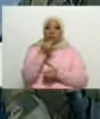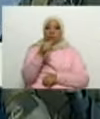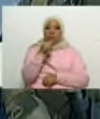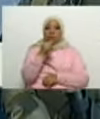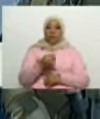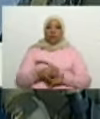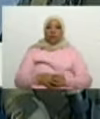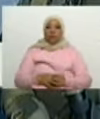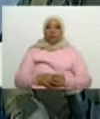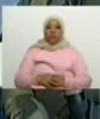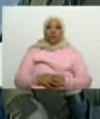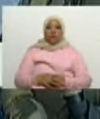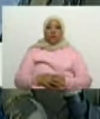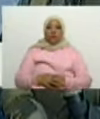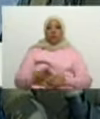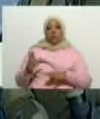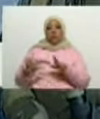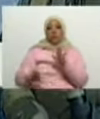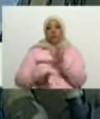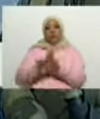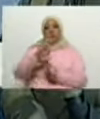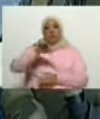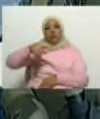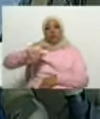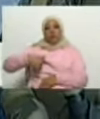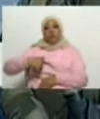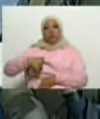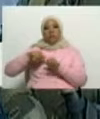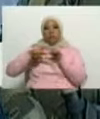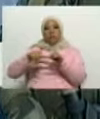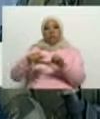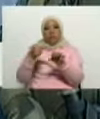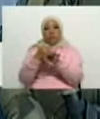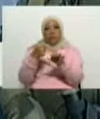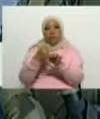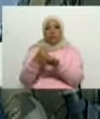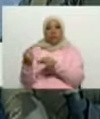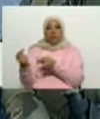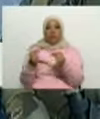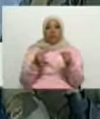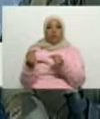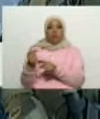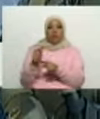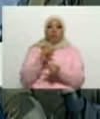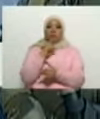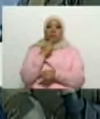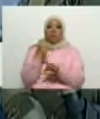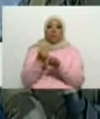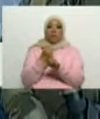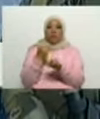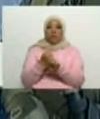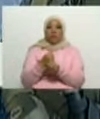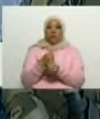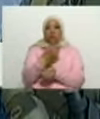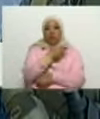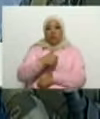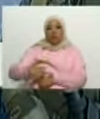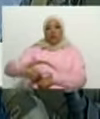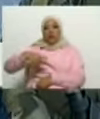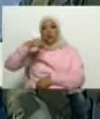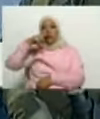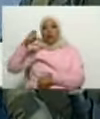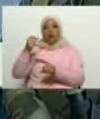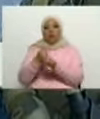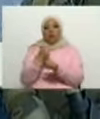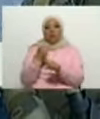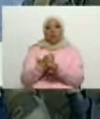unión es un elemento fundamental para continuar con la decisión del presidente Petro y el presidente Nicolás Maduro de